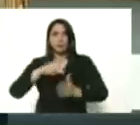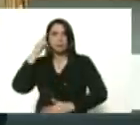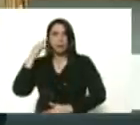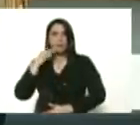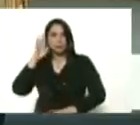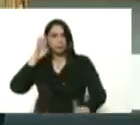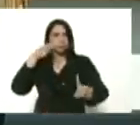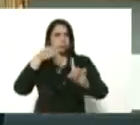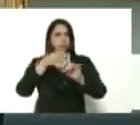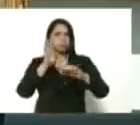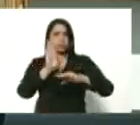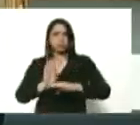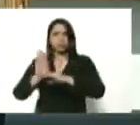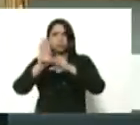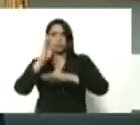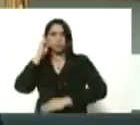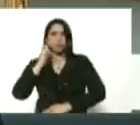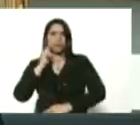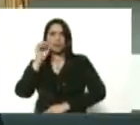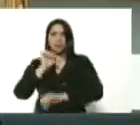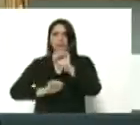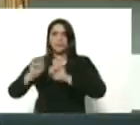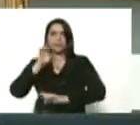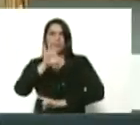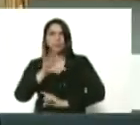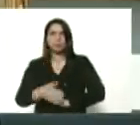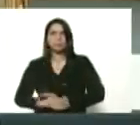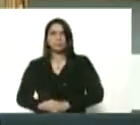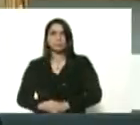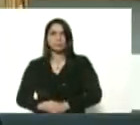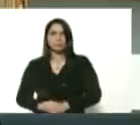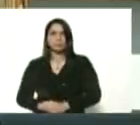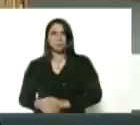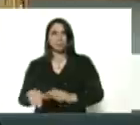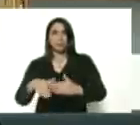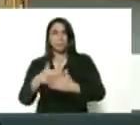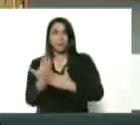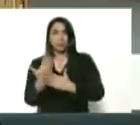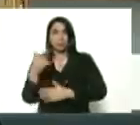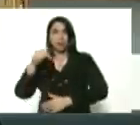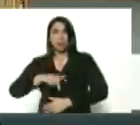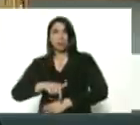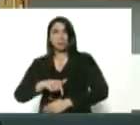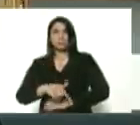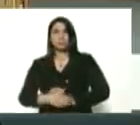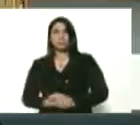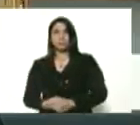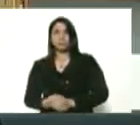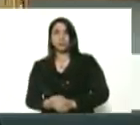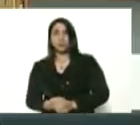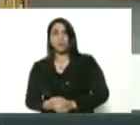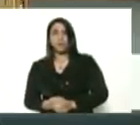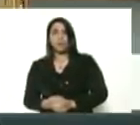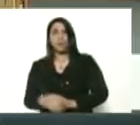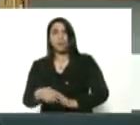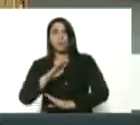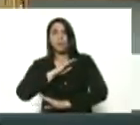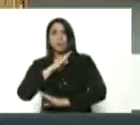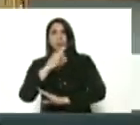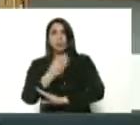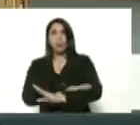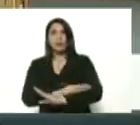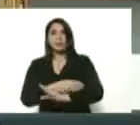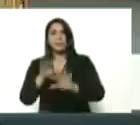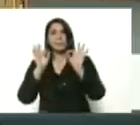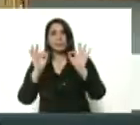el marco del escudo bolivariano en defensa de la patria. Desde la madrugada, fuerzas especiales, grupos de comando,